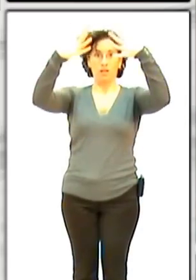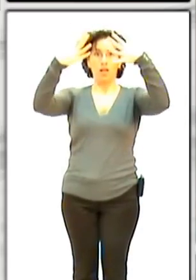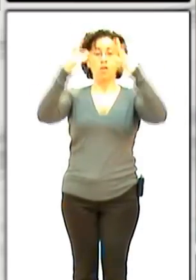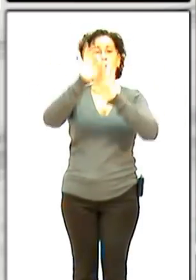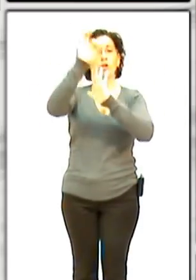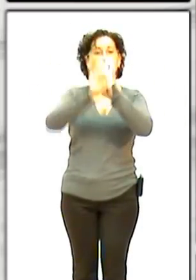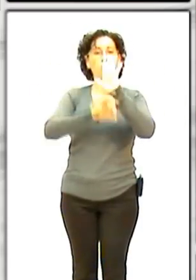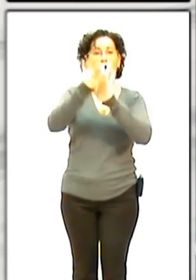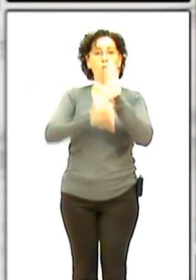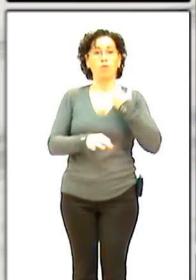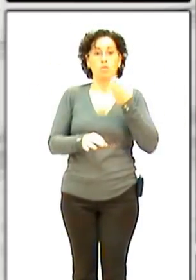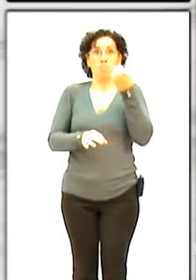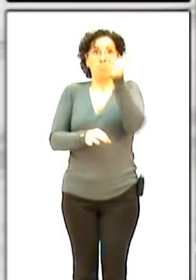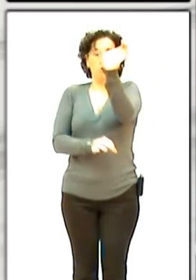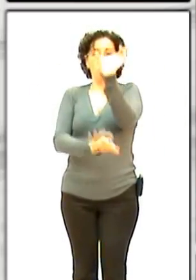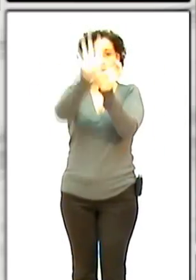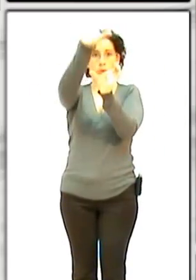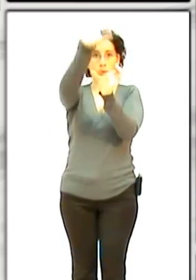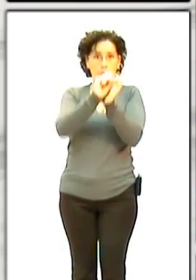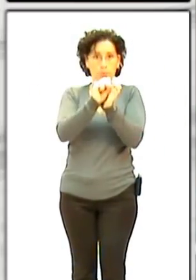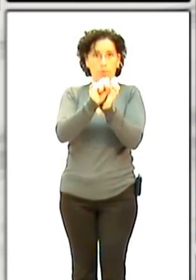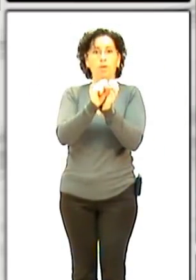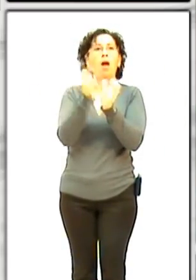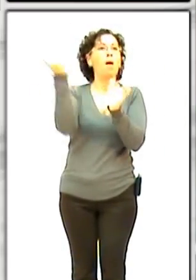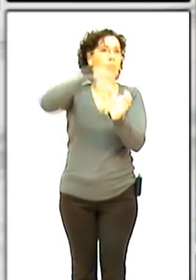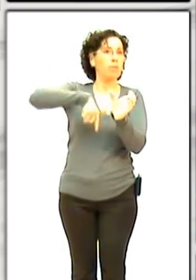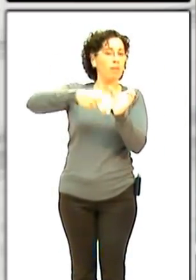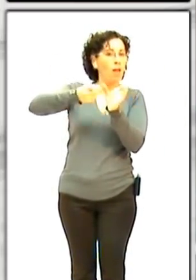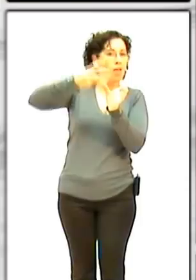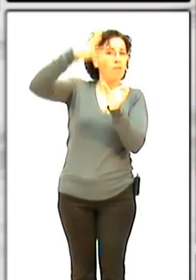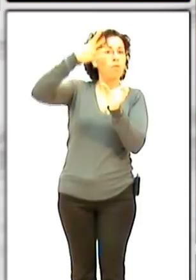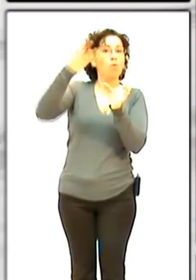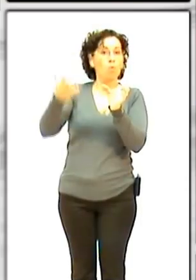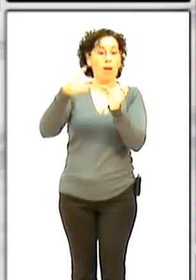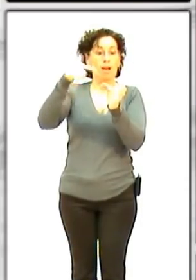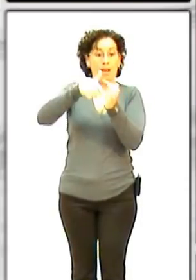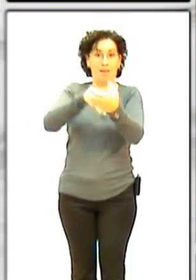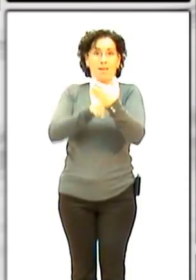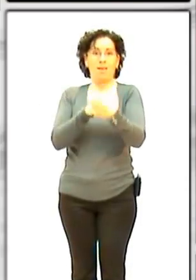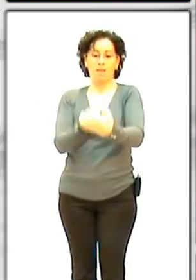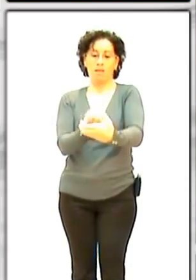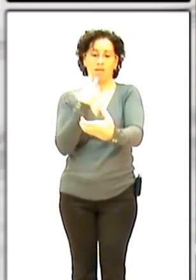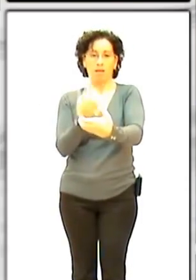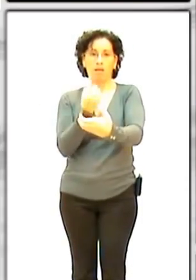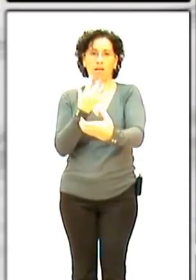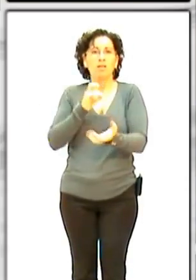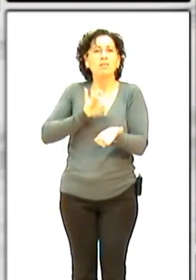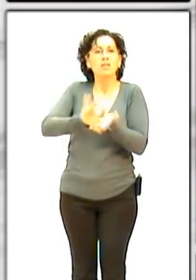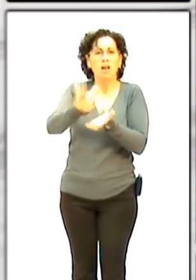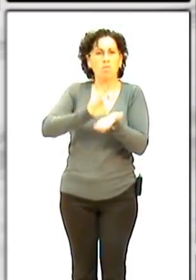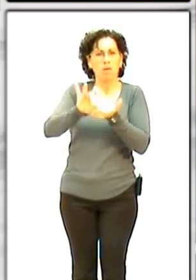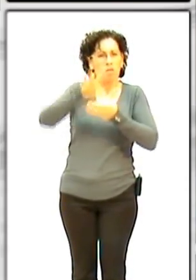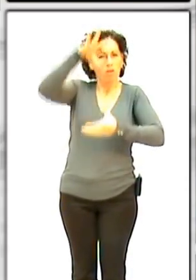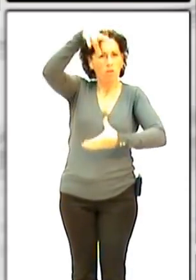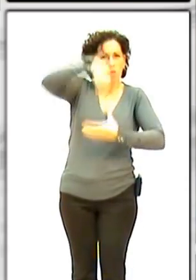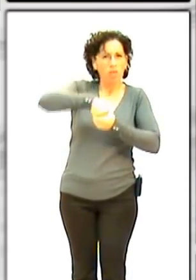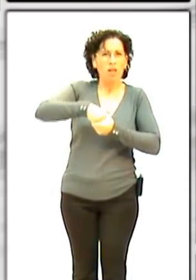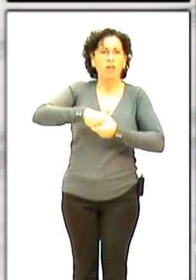reconoce la fachada del edificio y sale en pantalla los servicios